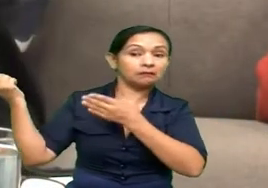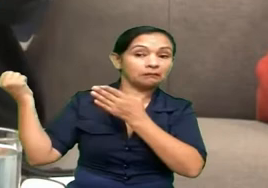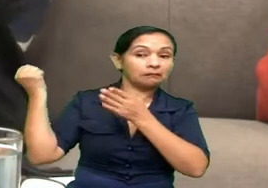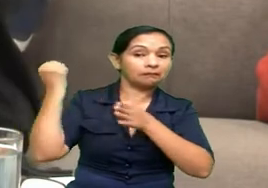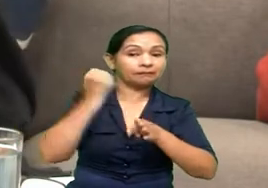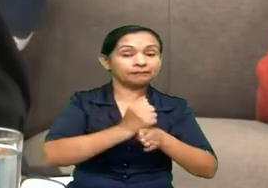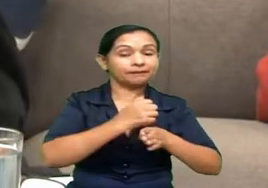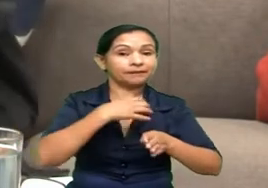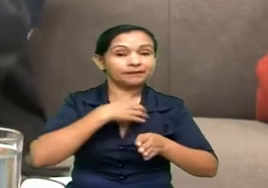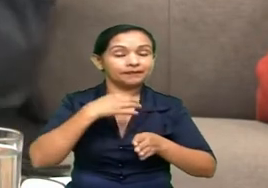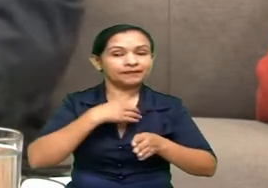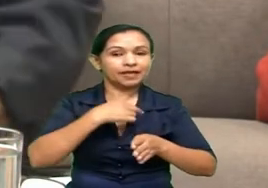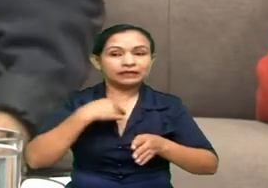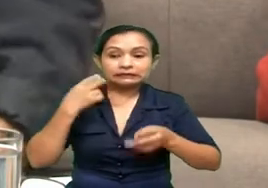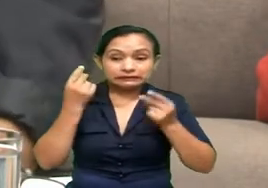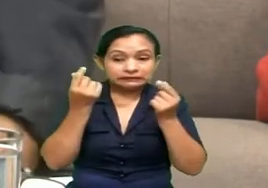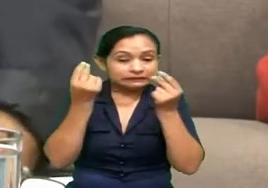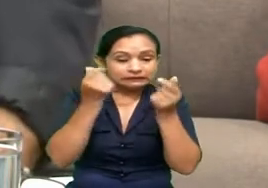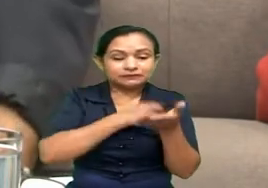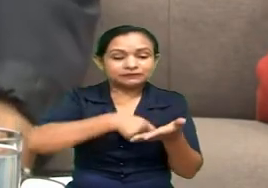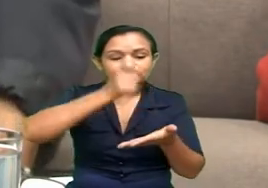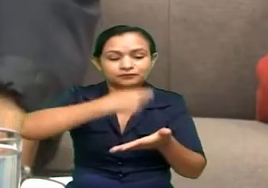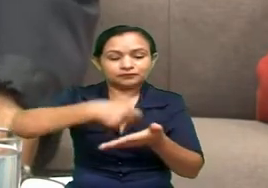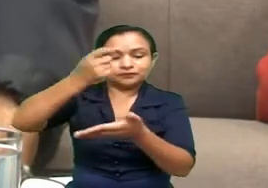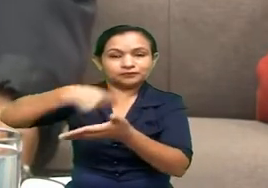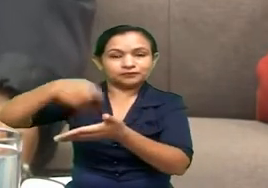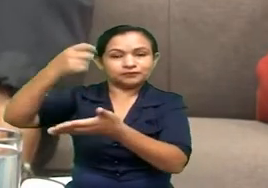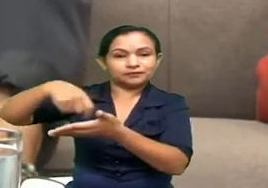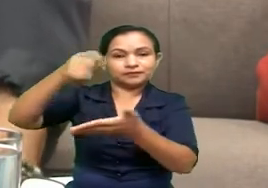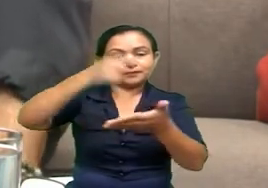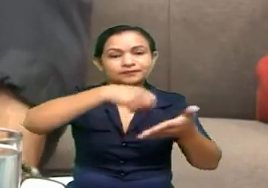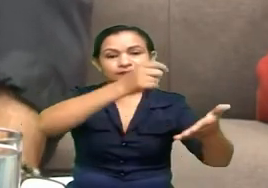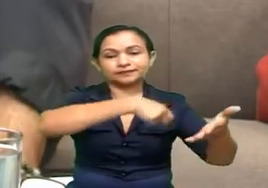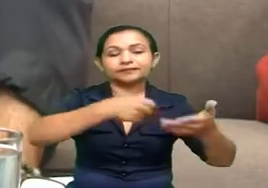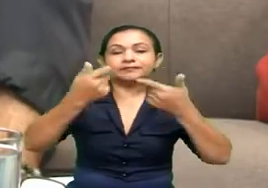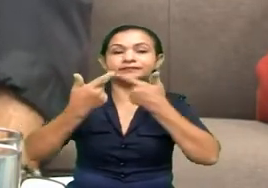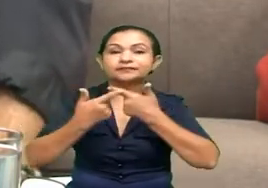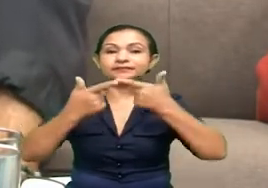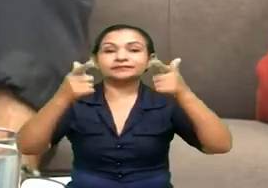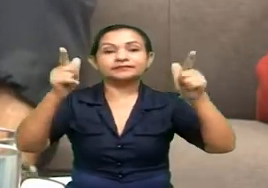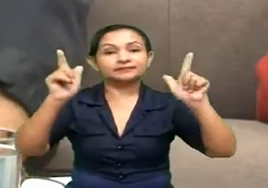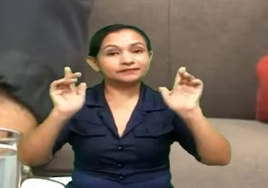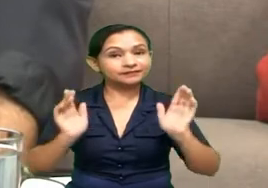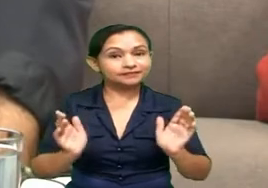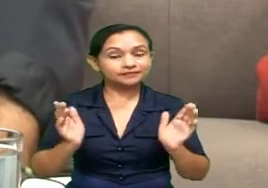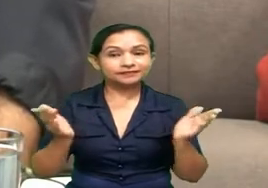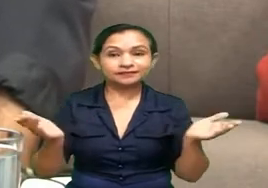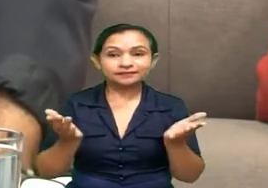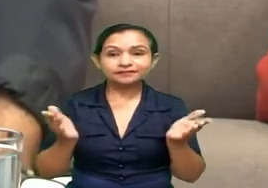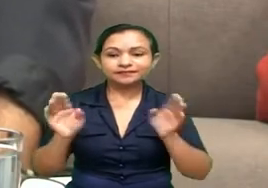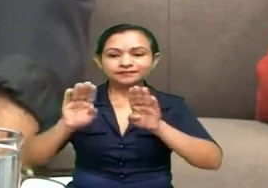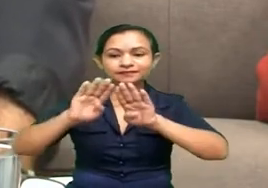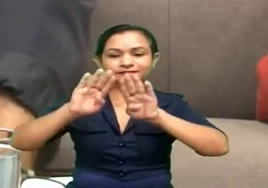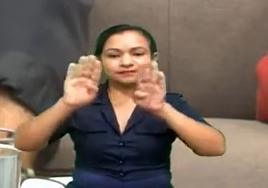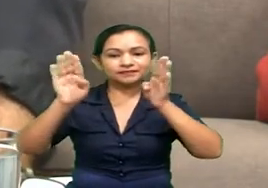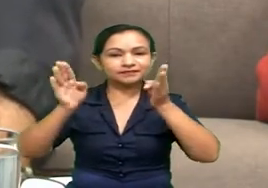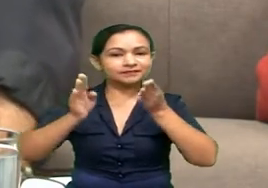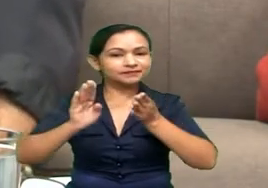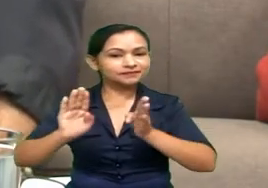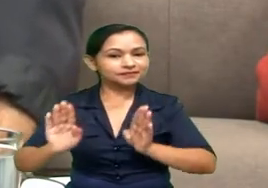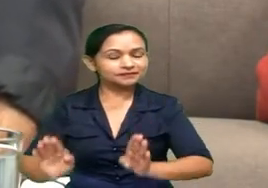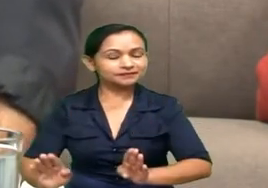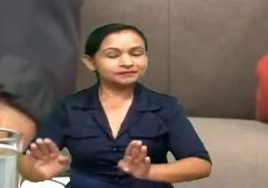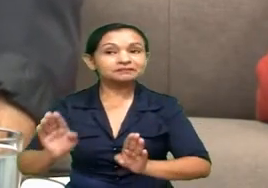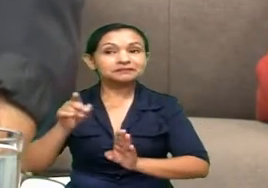entonces eso provoca que aceleren el proceso de independencia. Entonces, a doña Dolores le